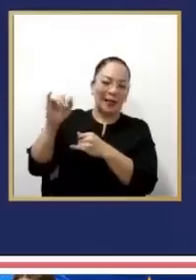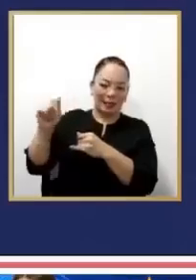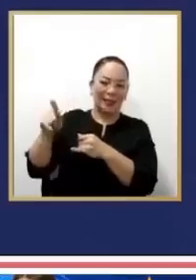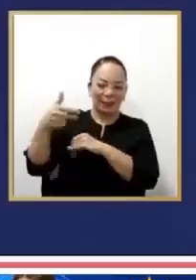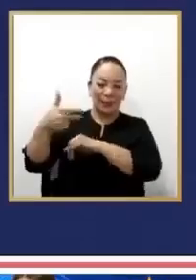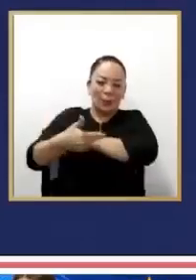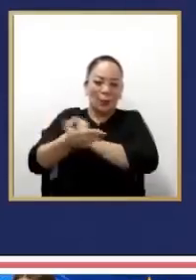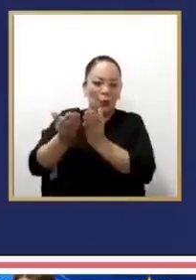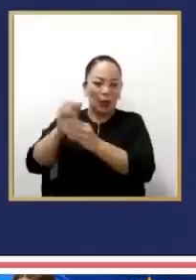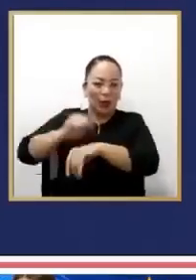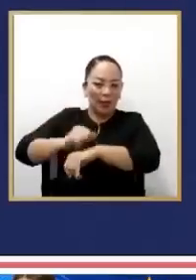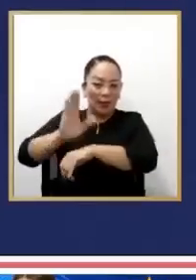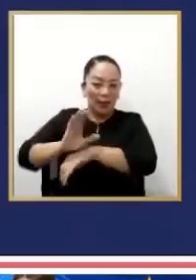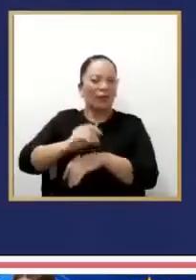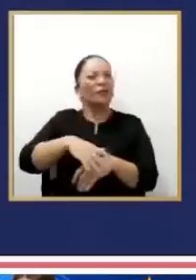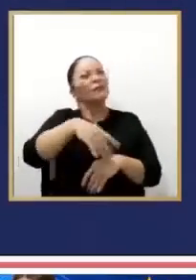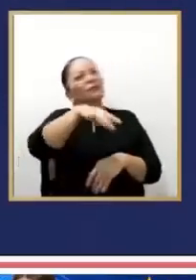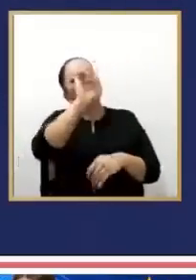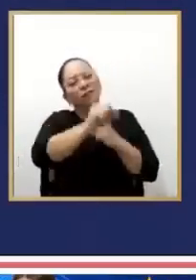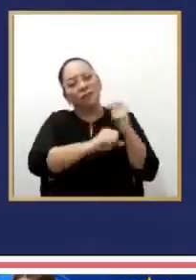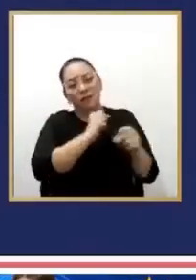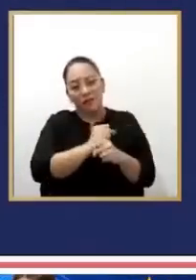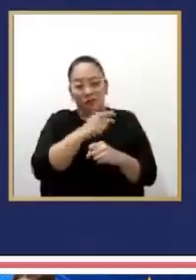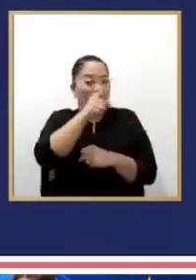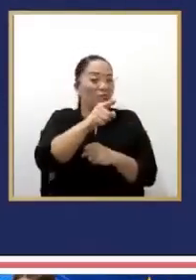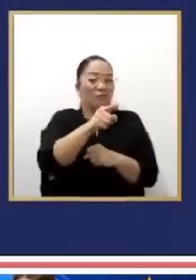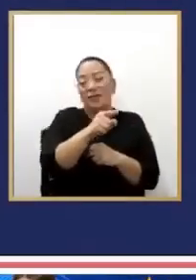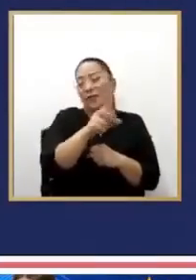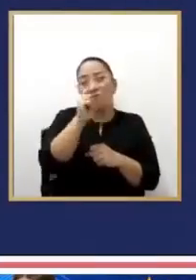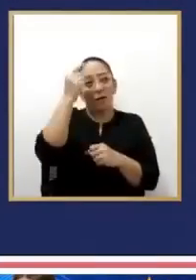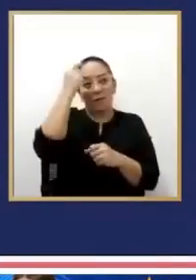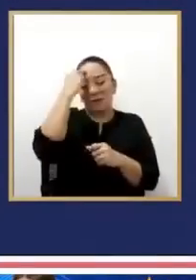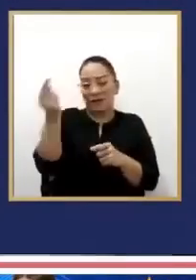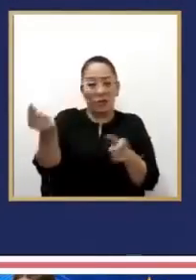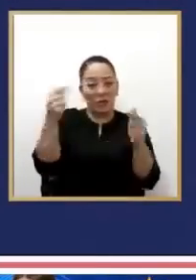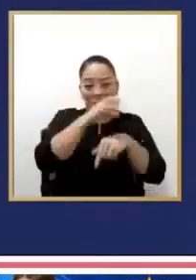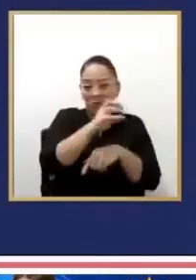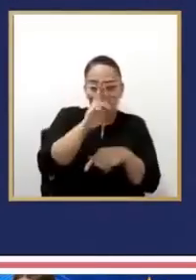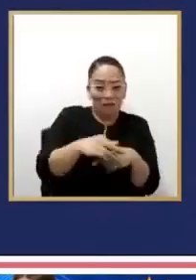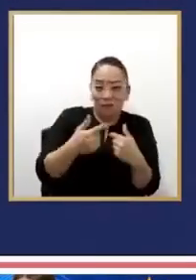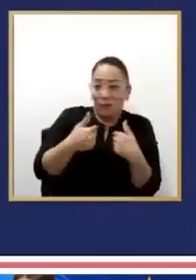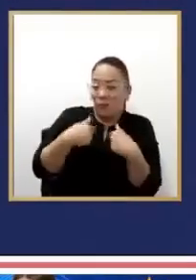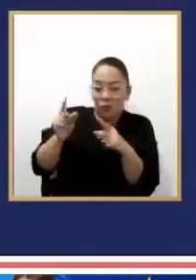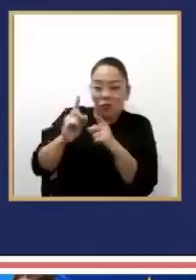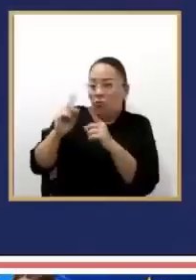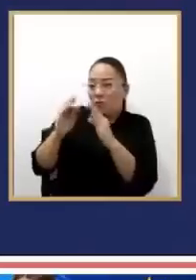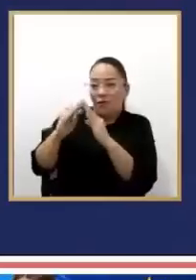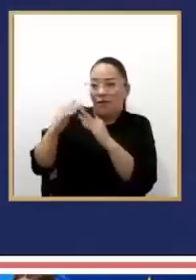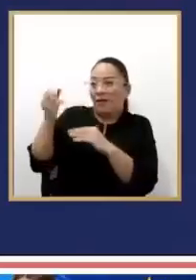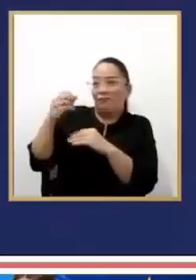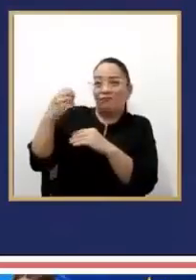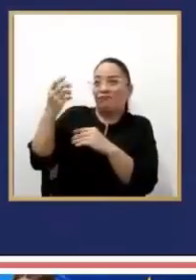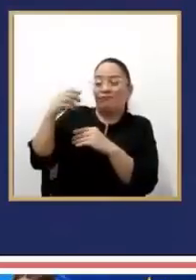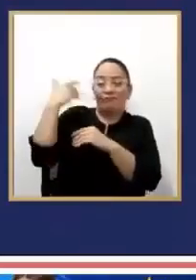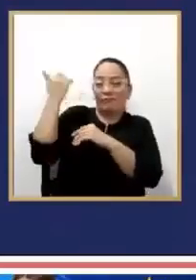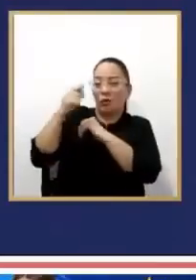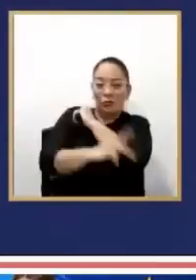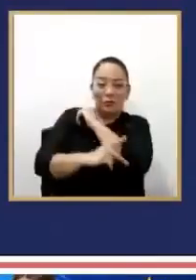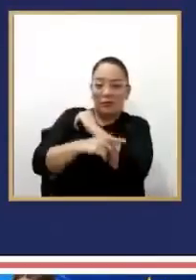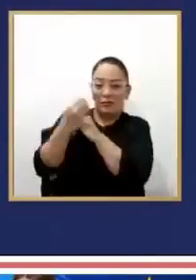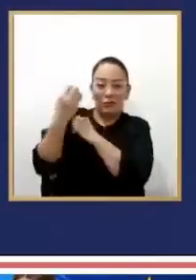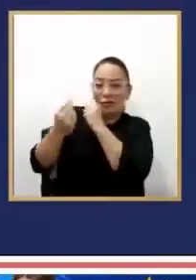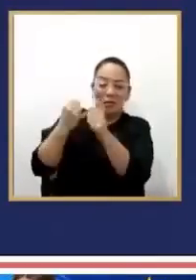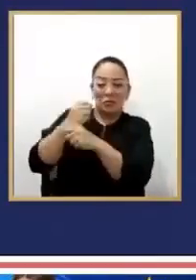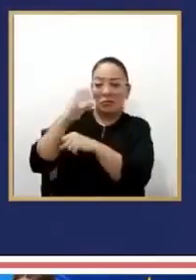Hace bastantes años, yo creo que usted ni siquiera había pensado que tenía que venir a Costa Rica. No, yo viví afuera muchísimos años y ni cuenta me